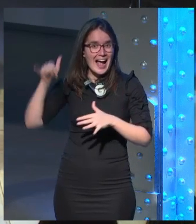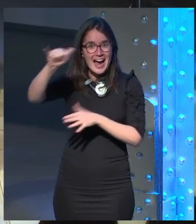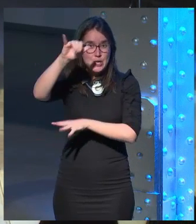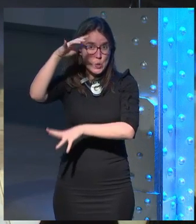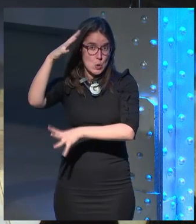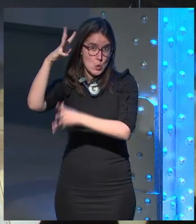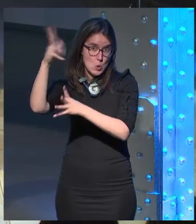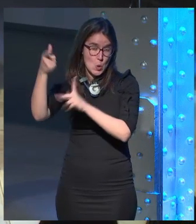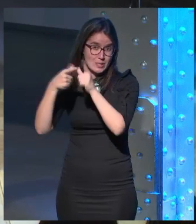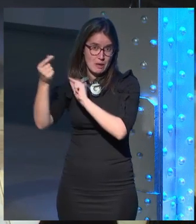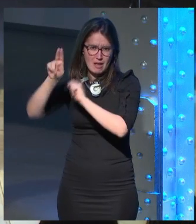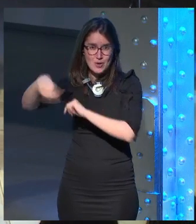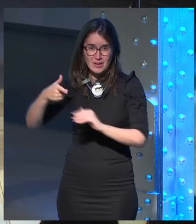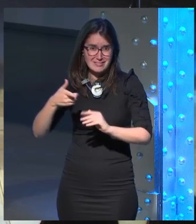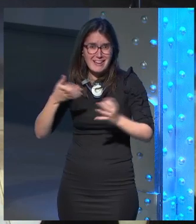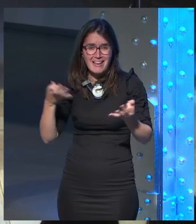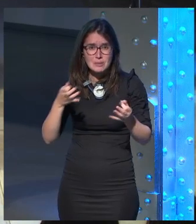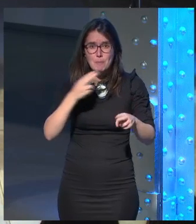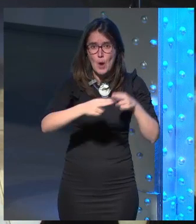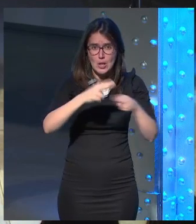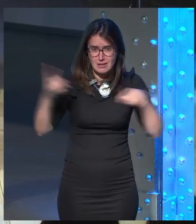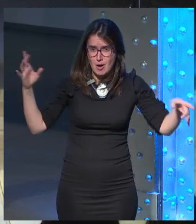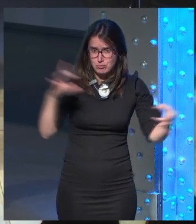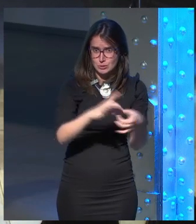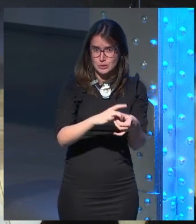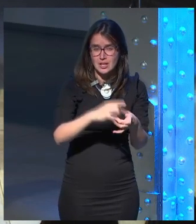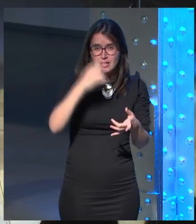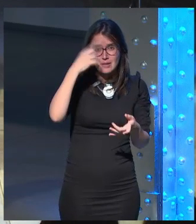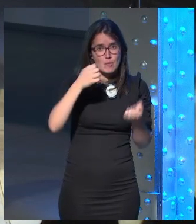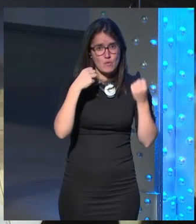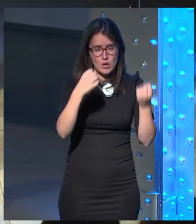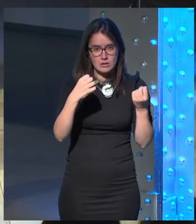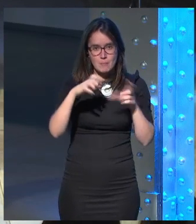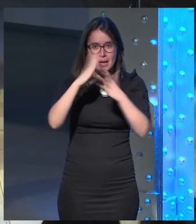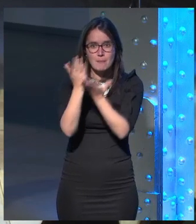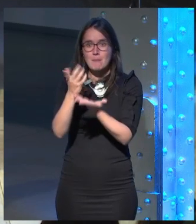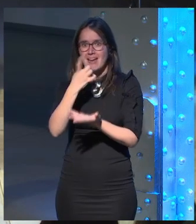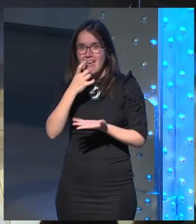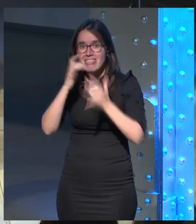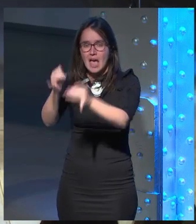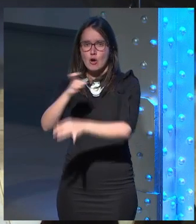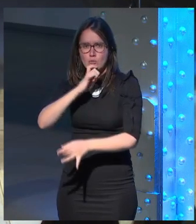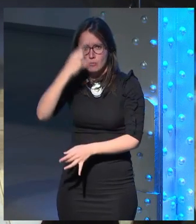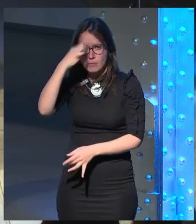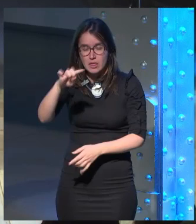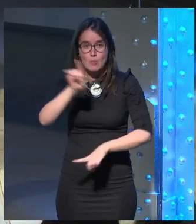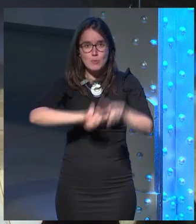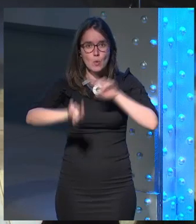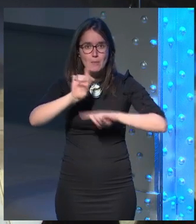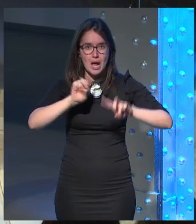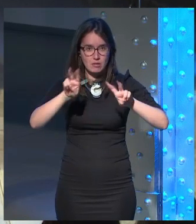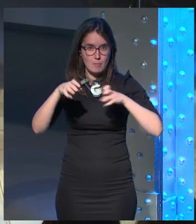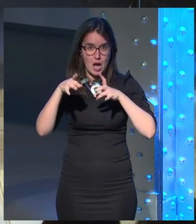es política. Sabemos mucho de lo que hace falta para llegar allí. Hay problemas con el tema de la